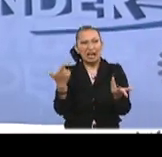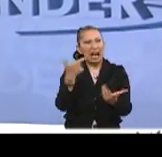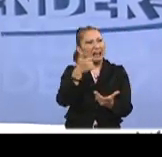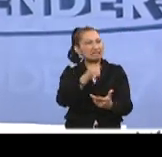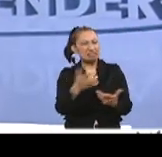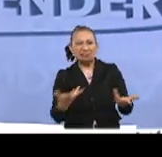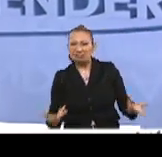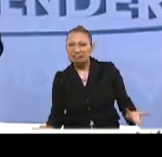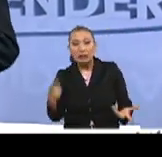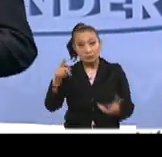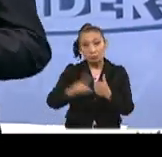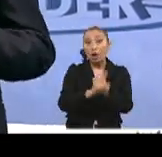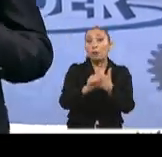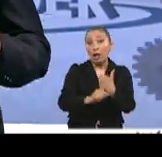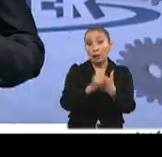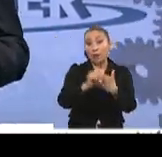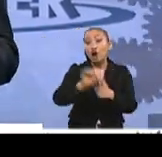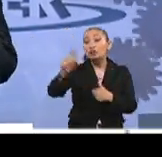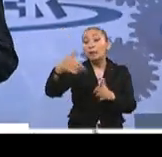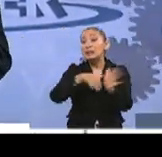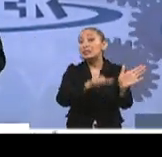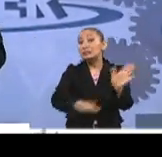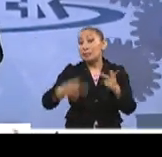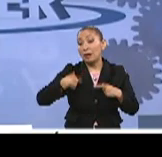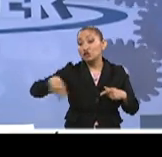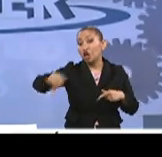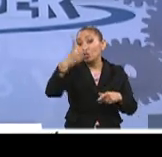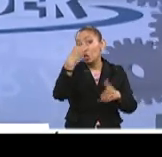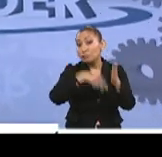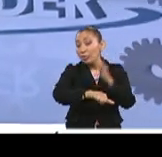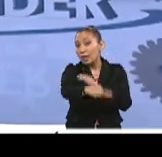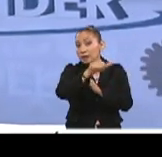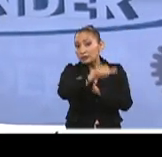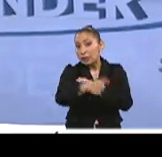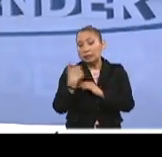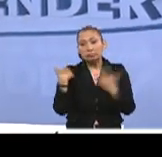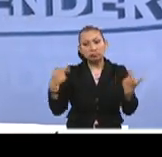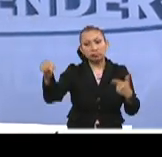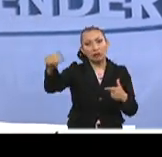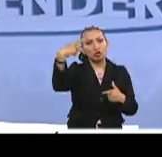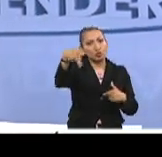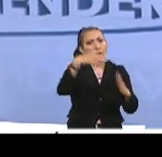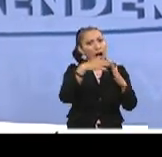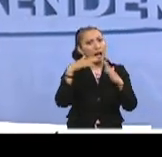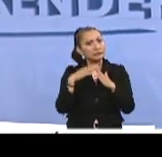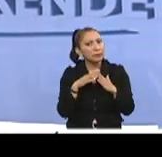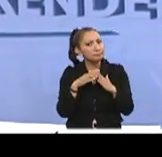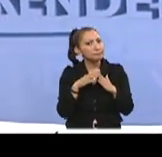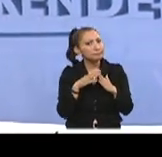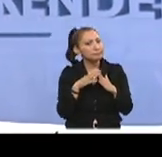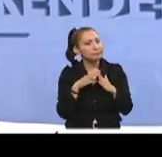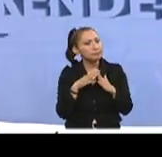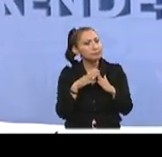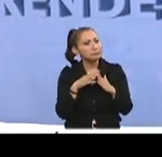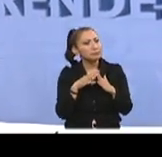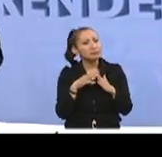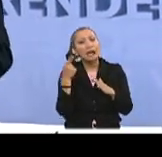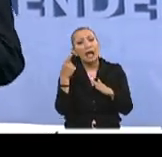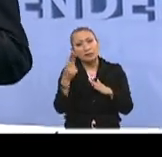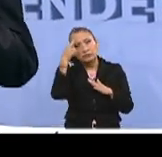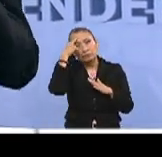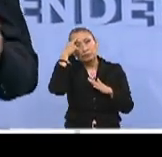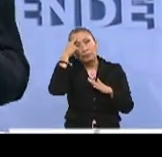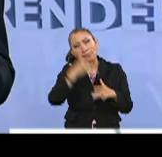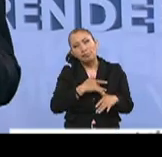gas? Es un problema que más de 11.600 personas durante el 2016 presentaron en sus casas y hogares. Con esto en